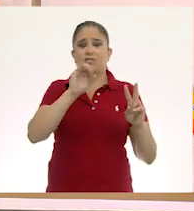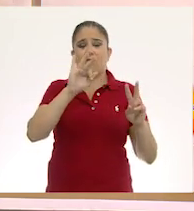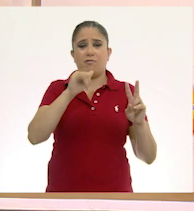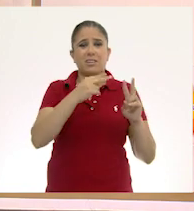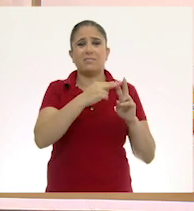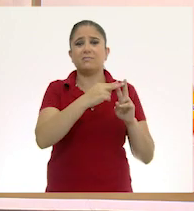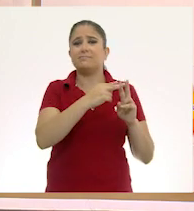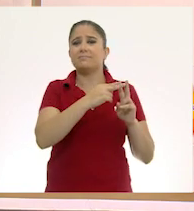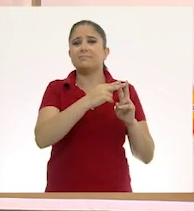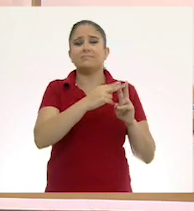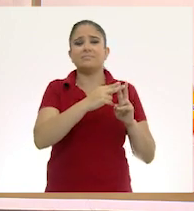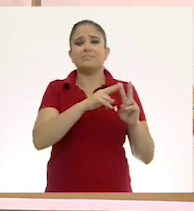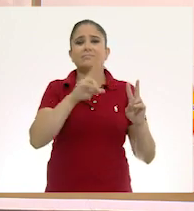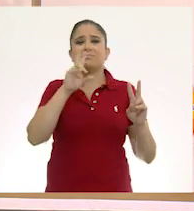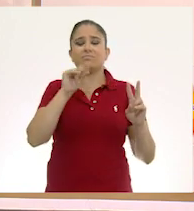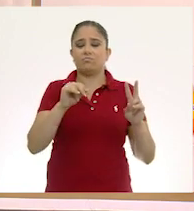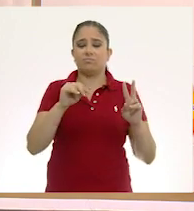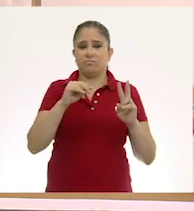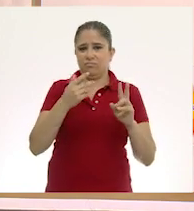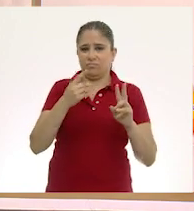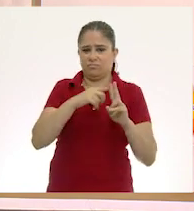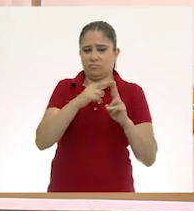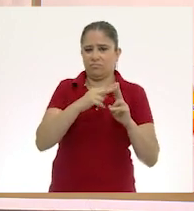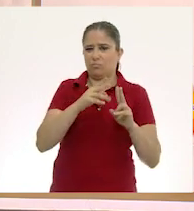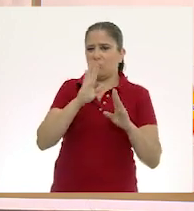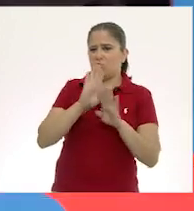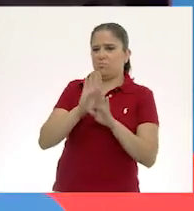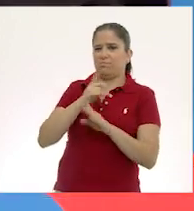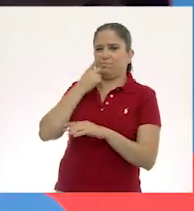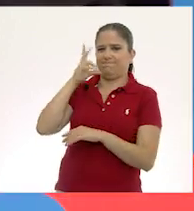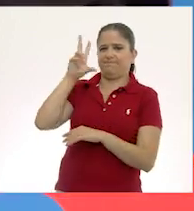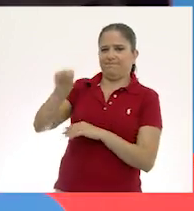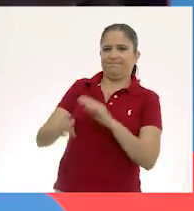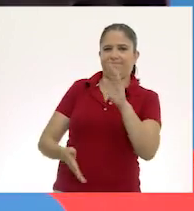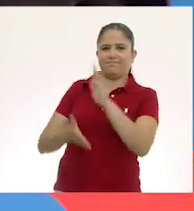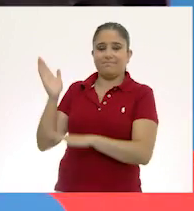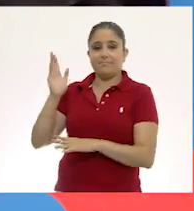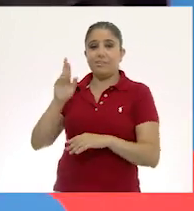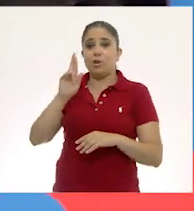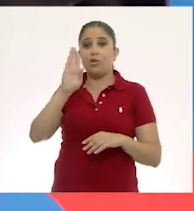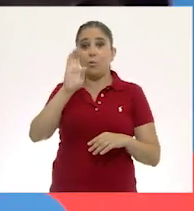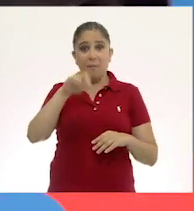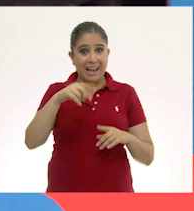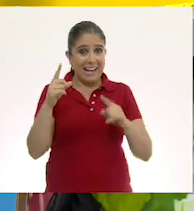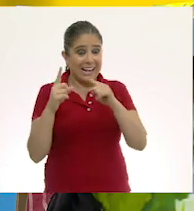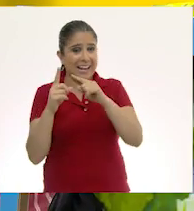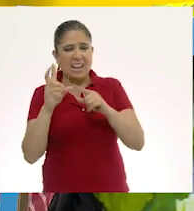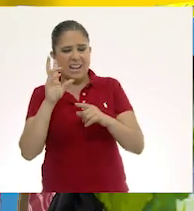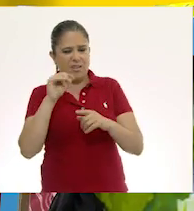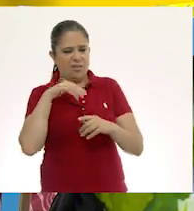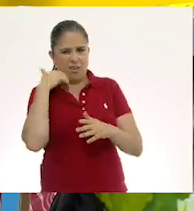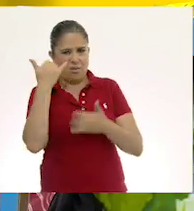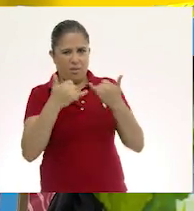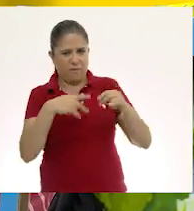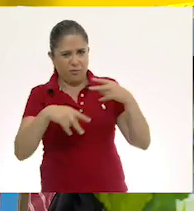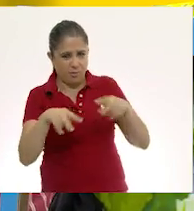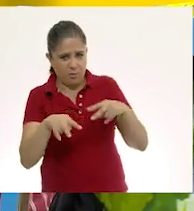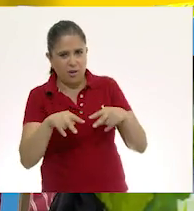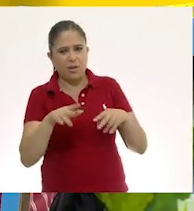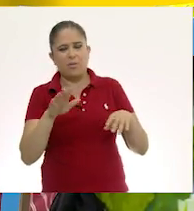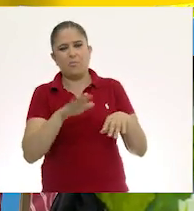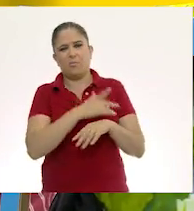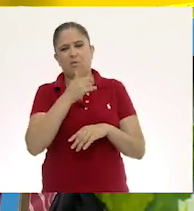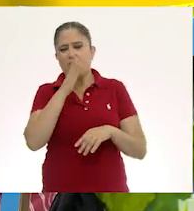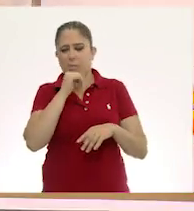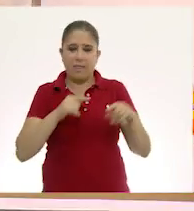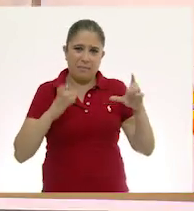vez la respuesta más afortunada. Ahora Rubén sí les dijo que él no quería jugar a fútbol porque no